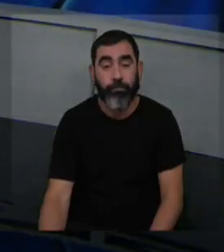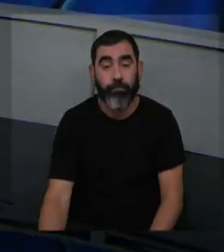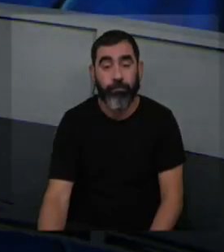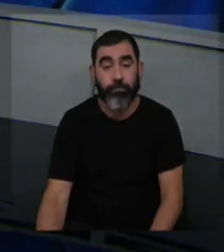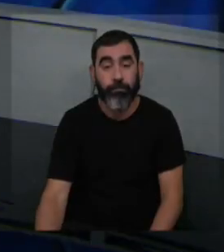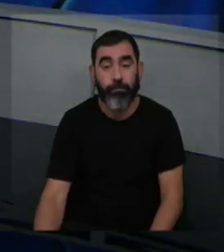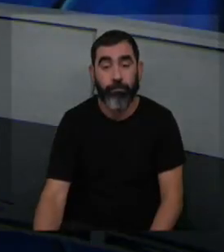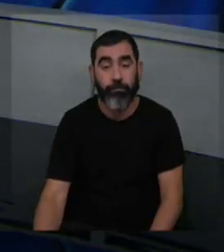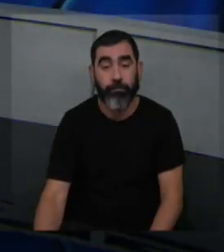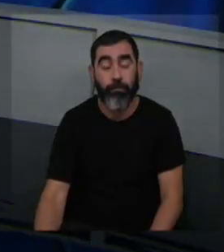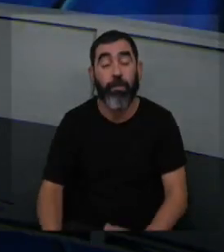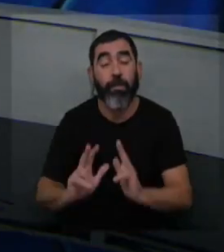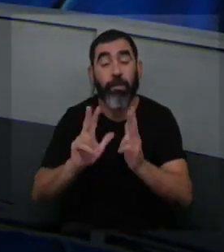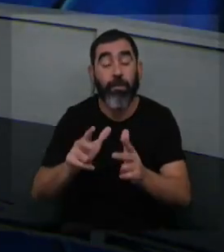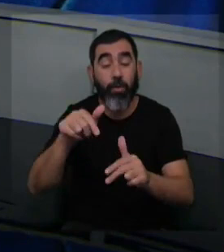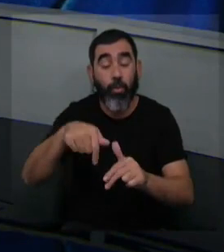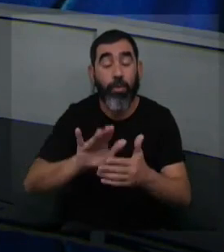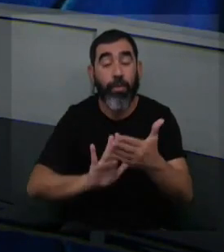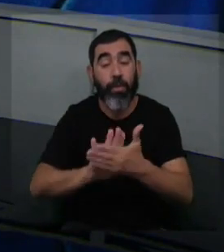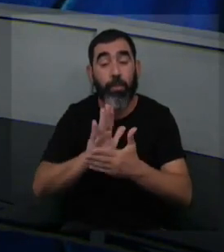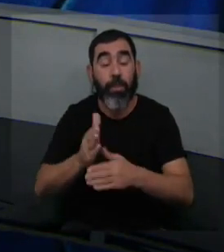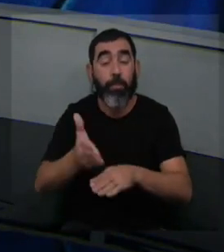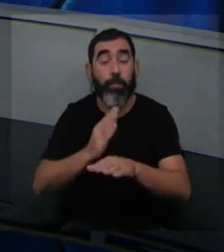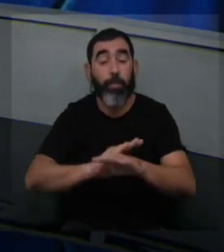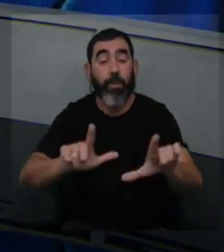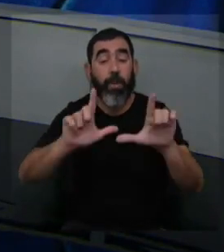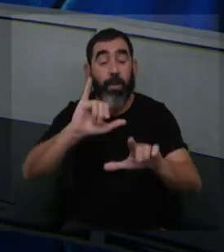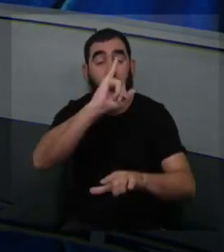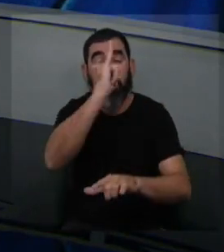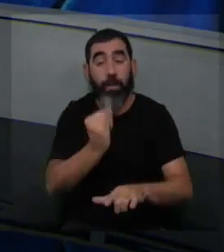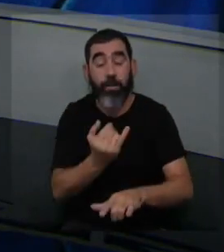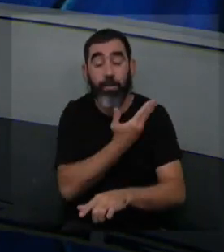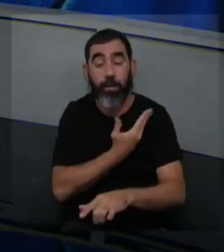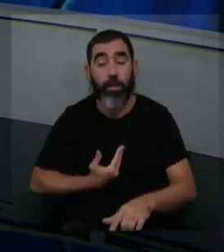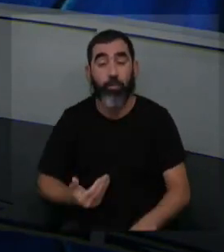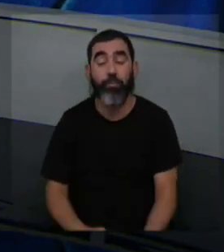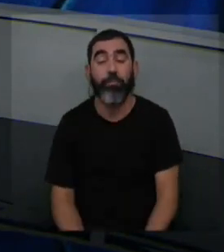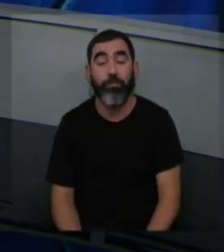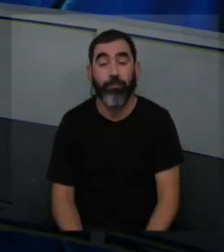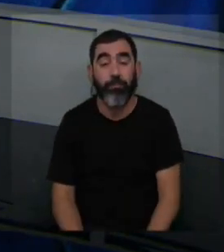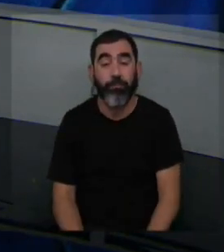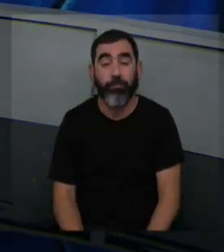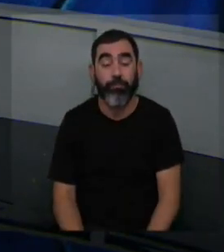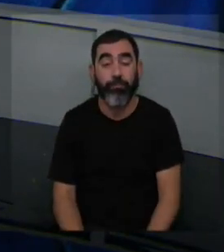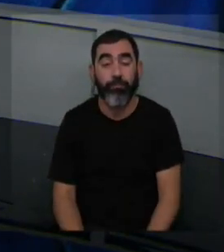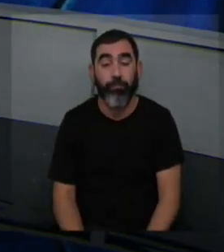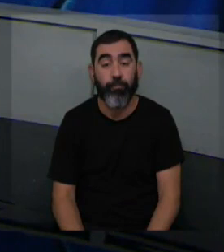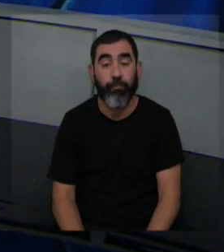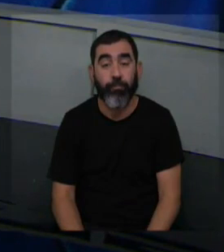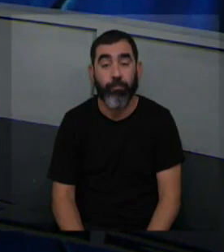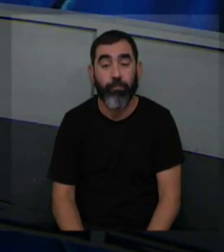Bien, allí veíamos lo que decía esta mañana el precandidato a la presidencia de la República, Álvaro Delgado, respecto a esta